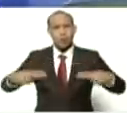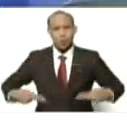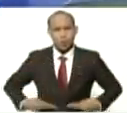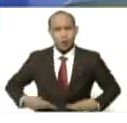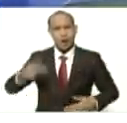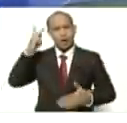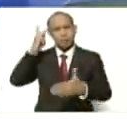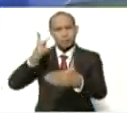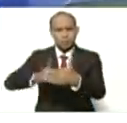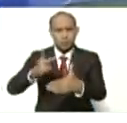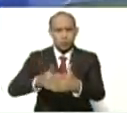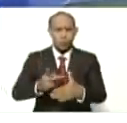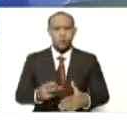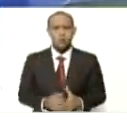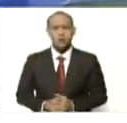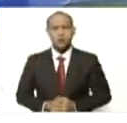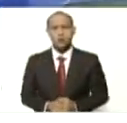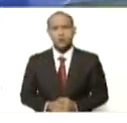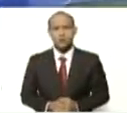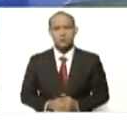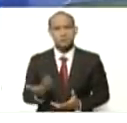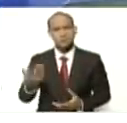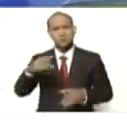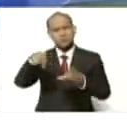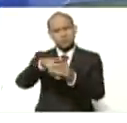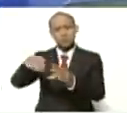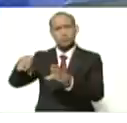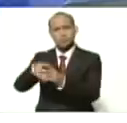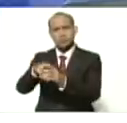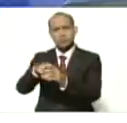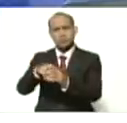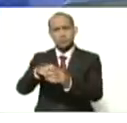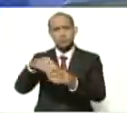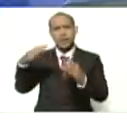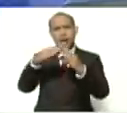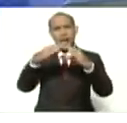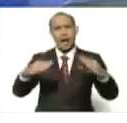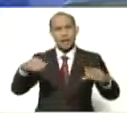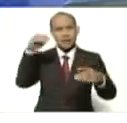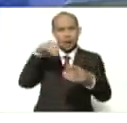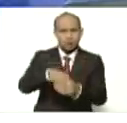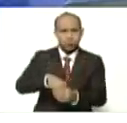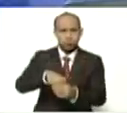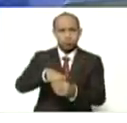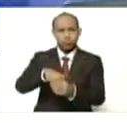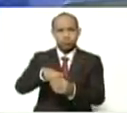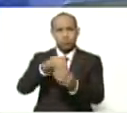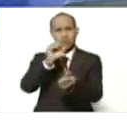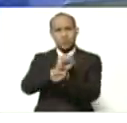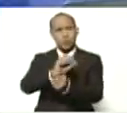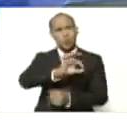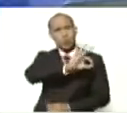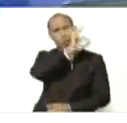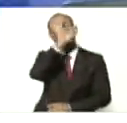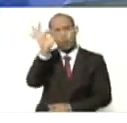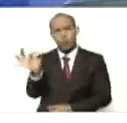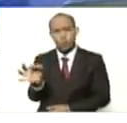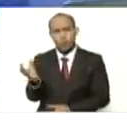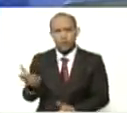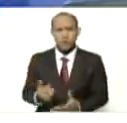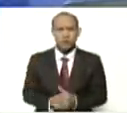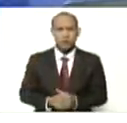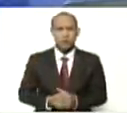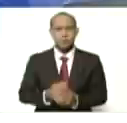psicológicas que la cuarentena el encerramiento se agotó no solo en venezuela